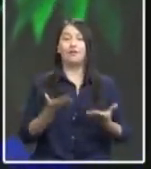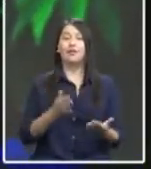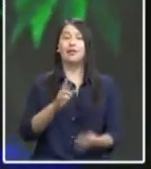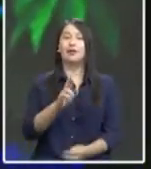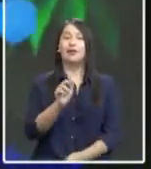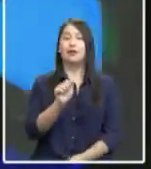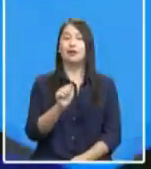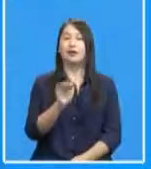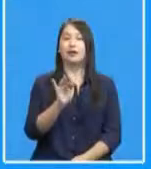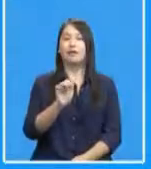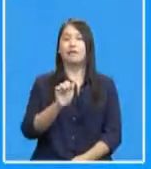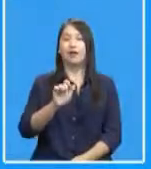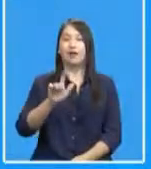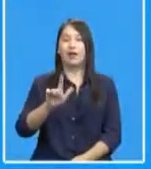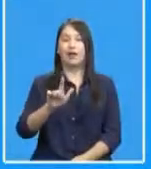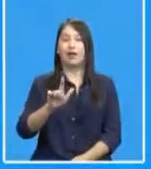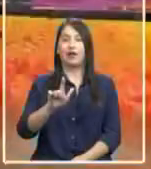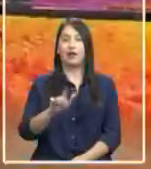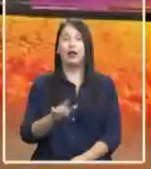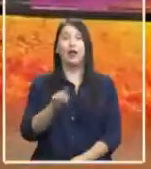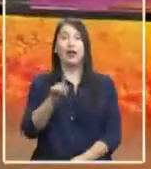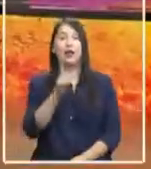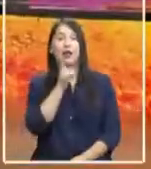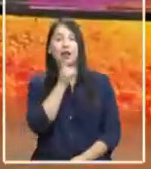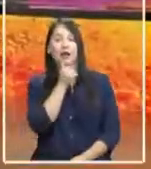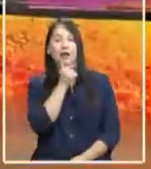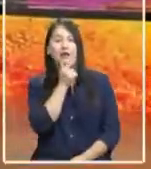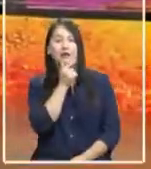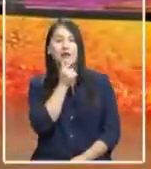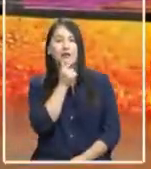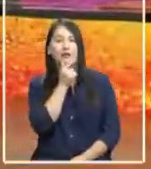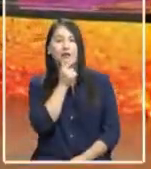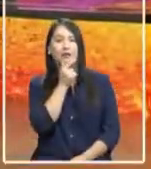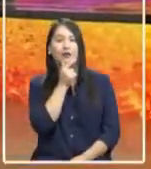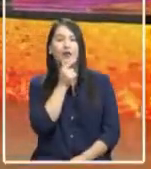en Delimitar la Incertidumbre.